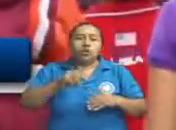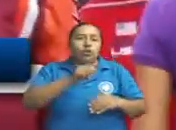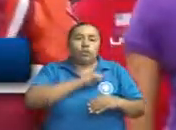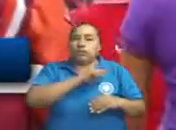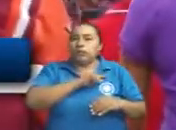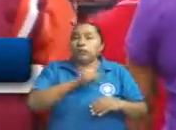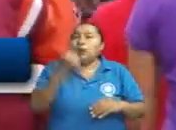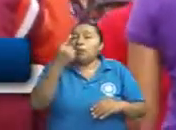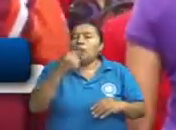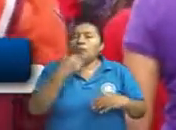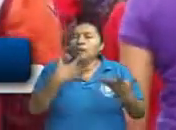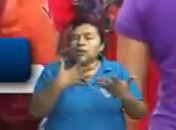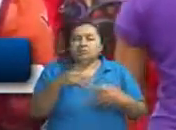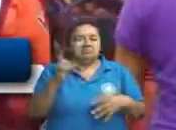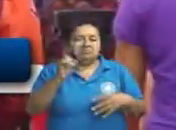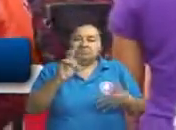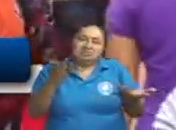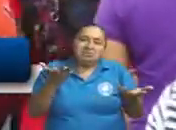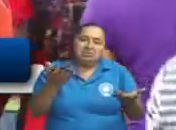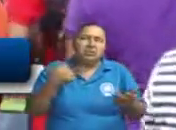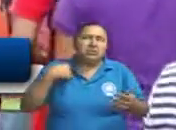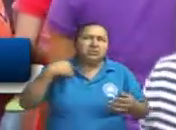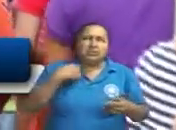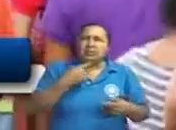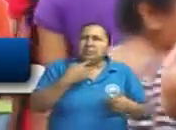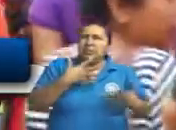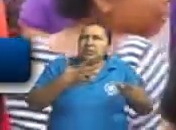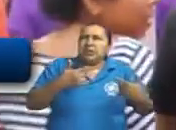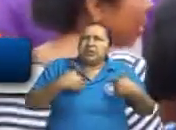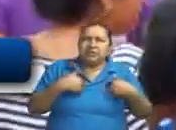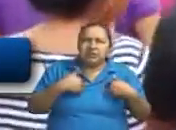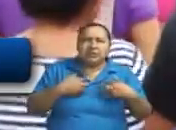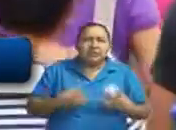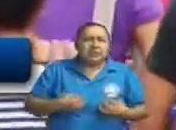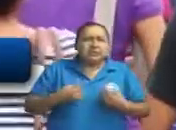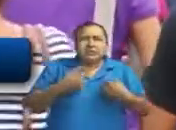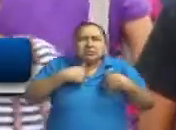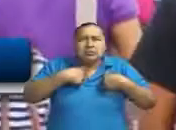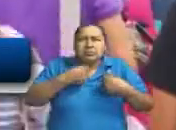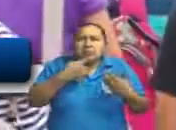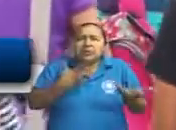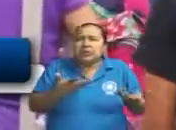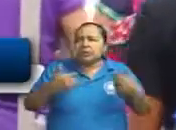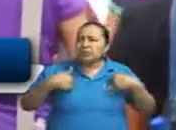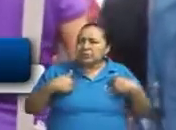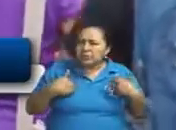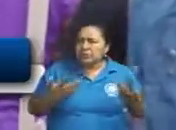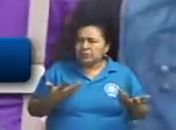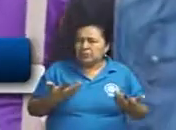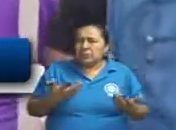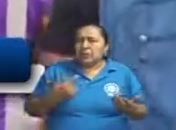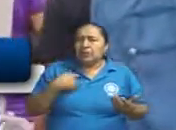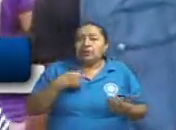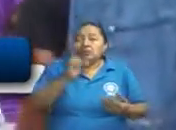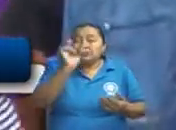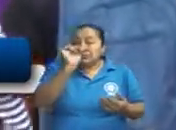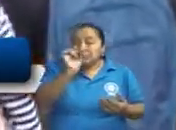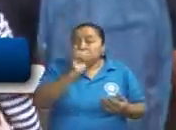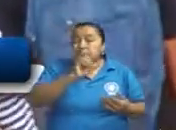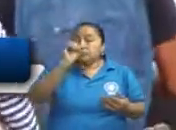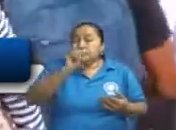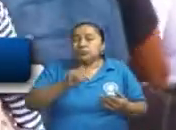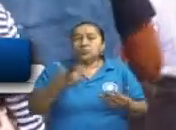sola causa. Uno siempre se pregunta qué me dio cáncer, por qué desarrollé el cáncer de mama. Un pequeño porcentaje